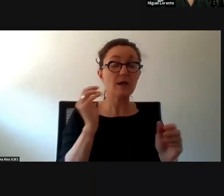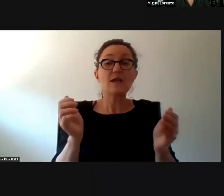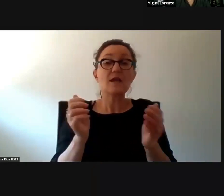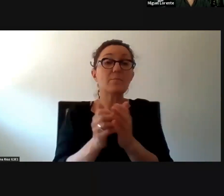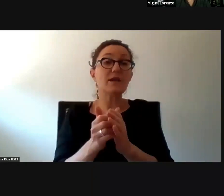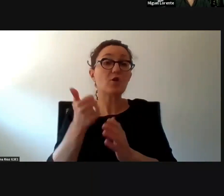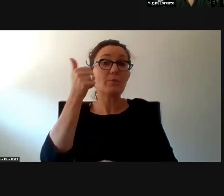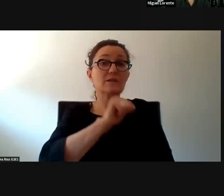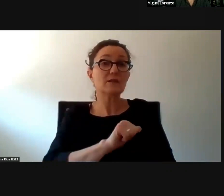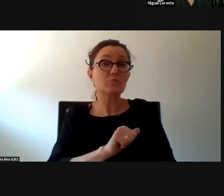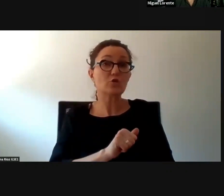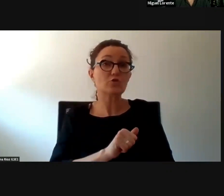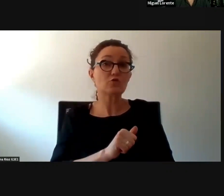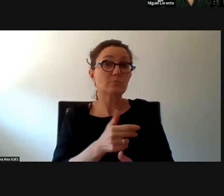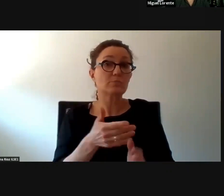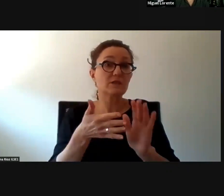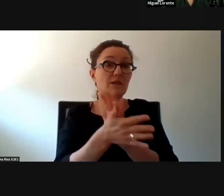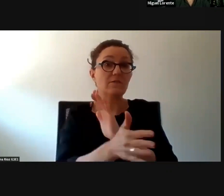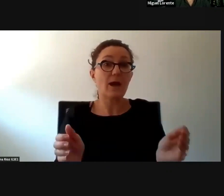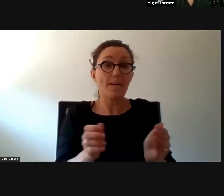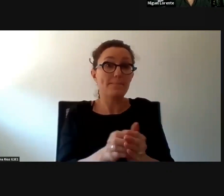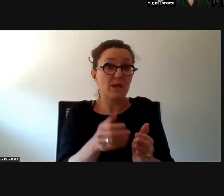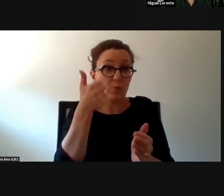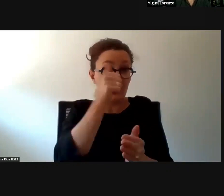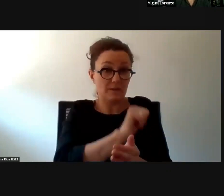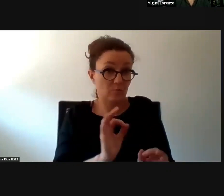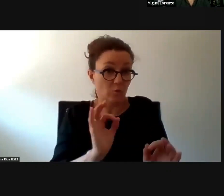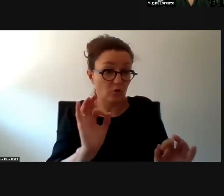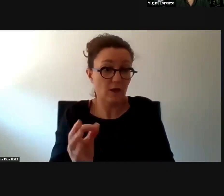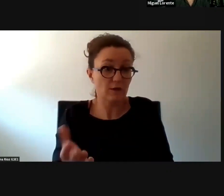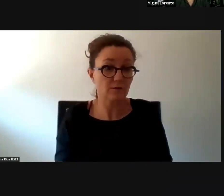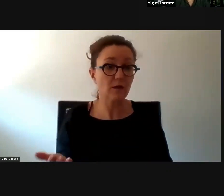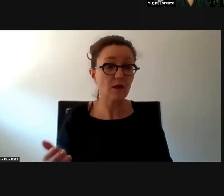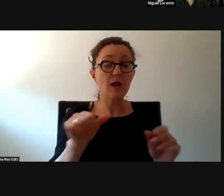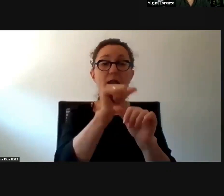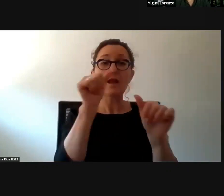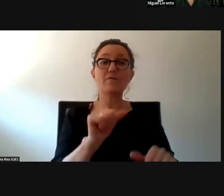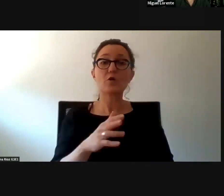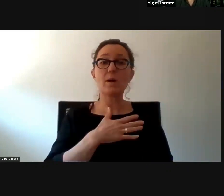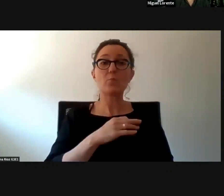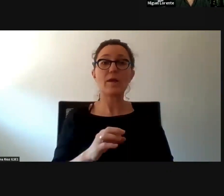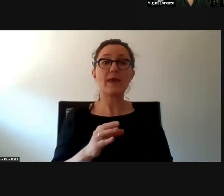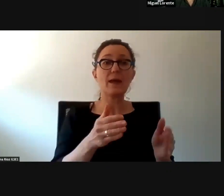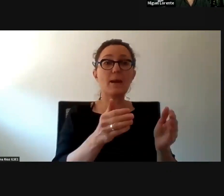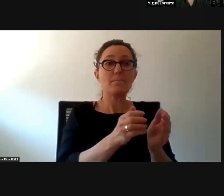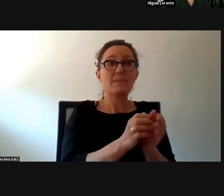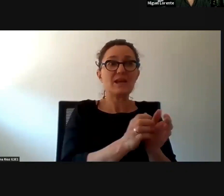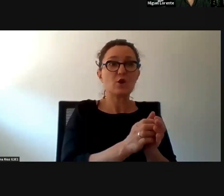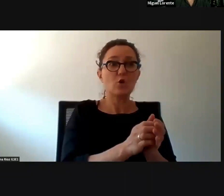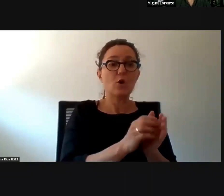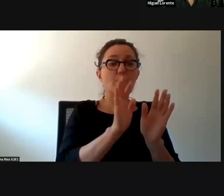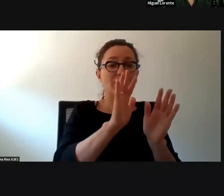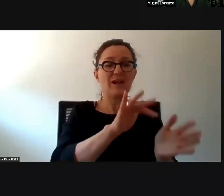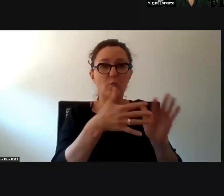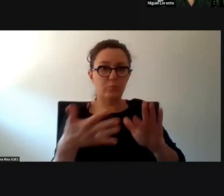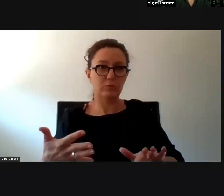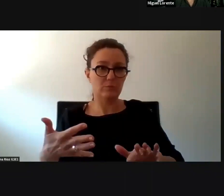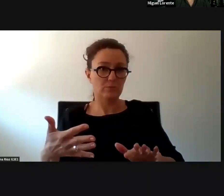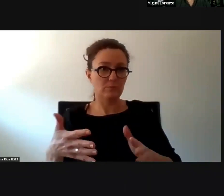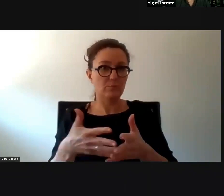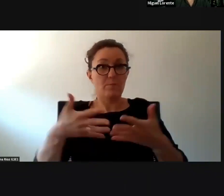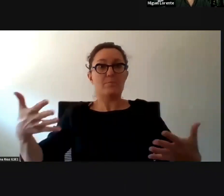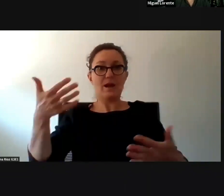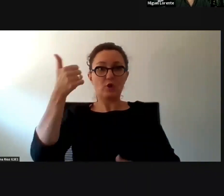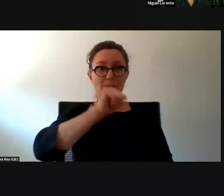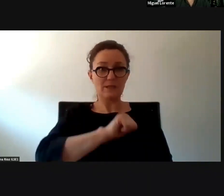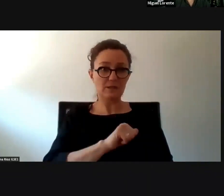decir, yo siempre destaco que aunque en la forma puede parecer micro, en el significado es macro, porque al final lo que hace el micromachismo